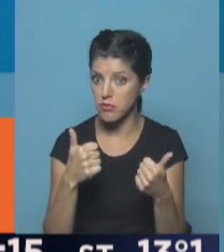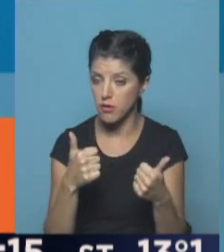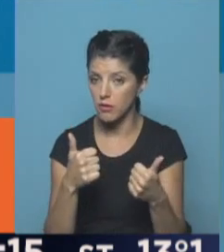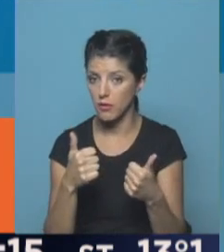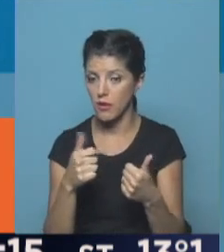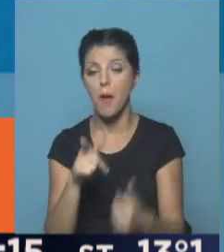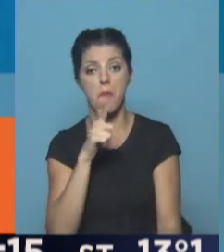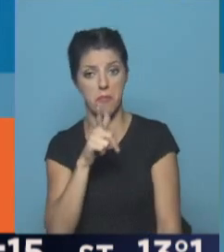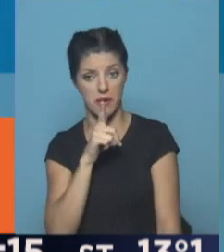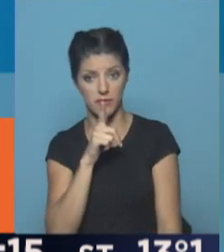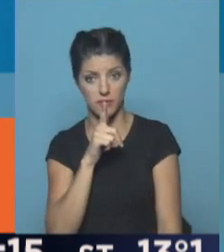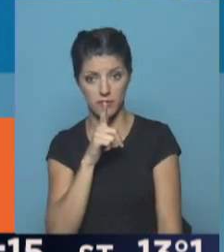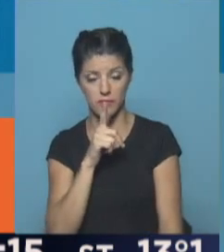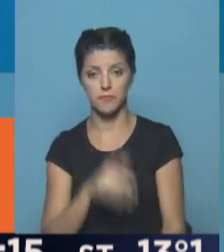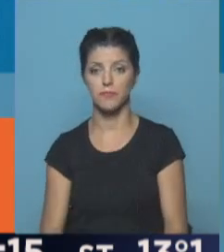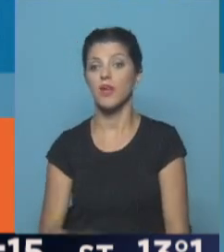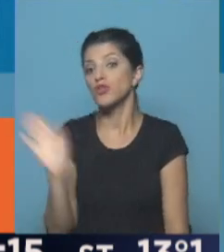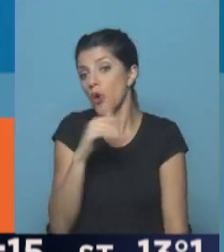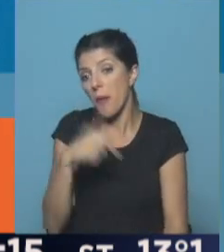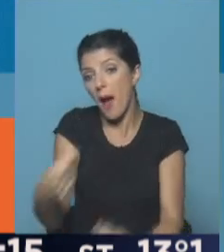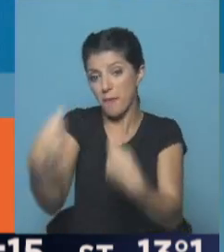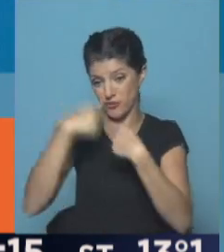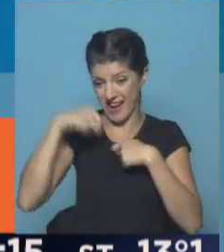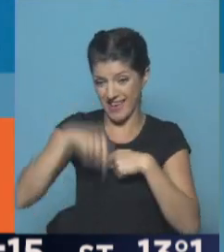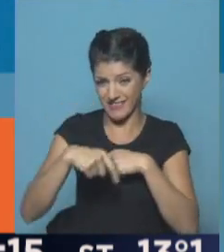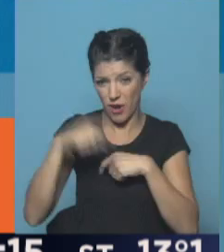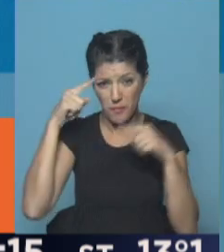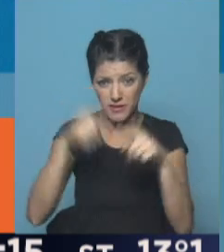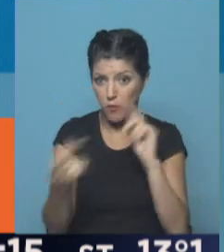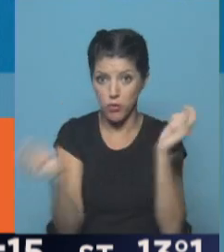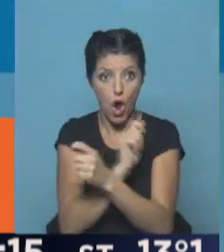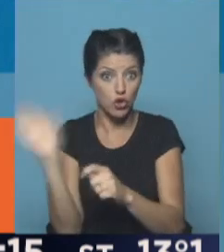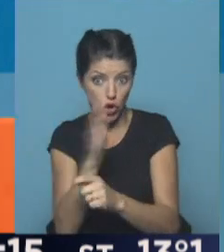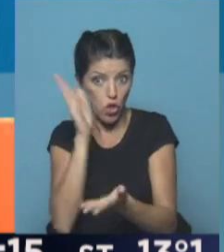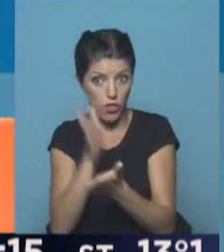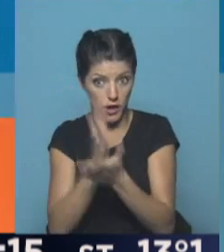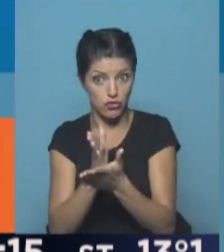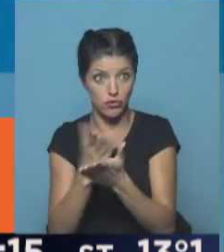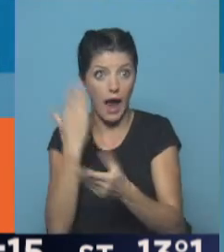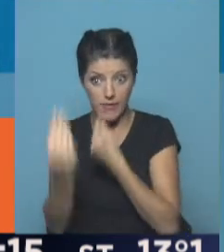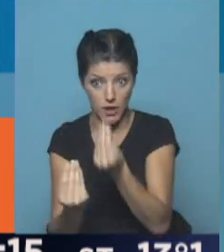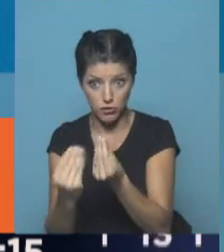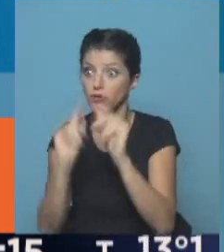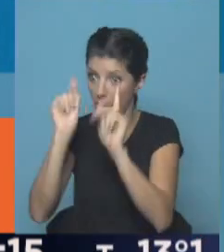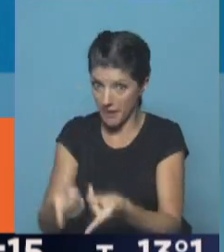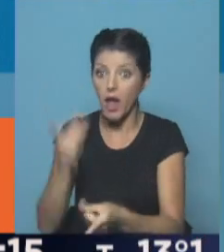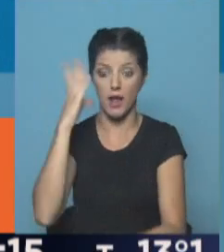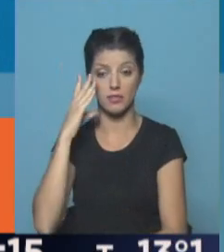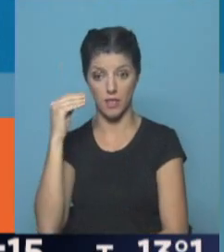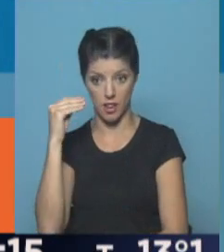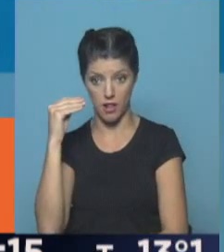la mayoría va a ratificar este rumbo y todos tienen derecho a competir, incluyendo la expresidenta. Y ella expresa